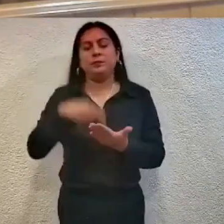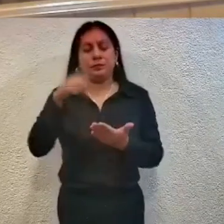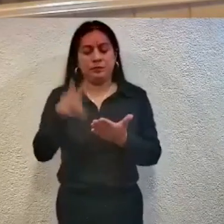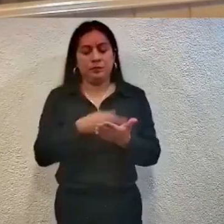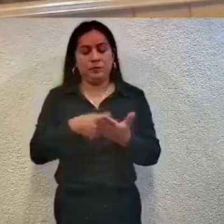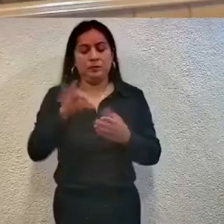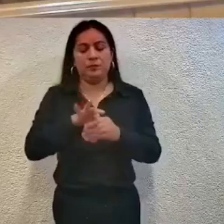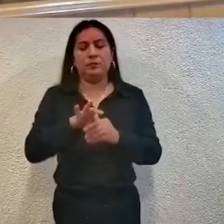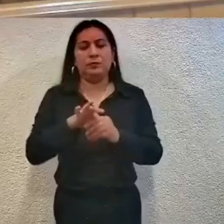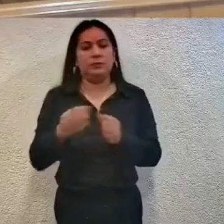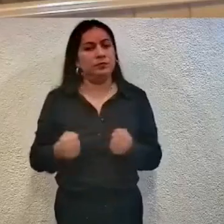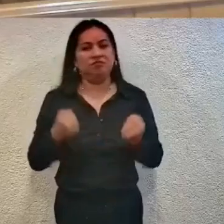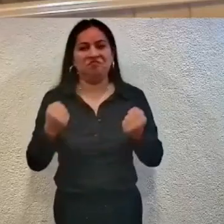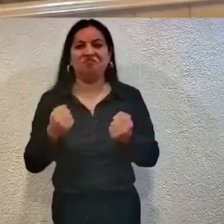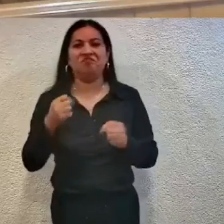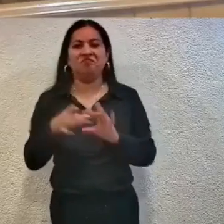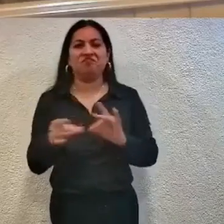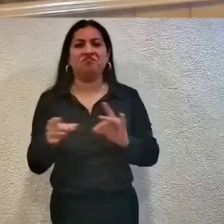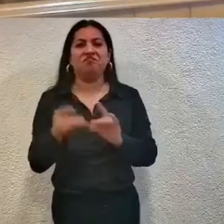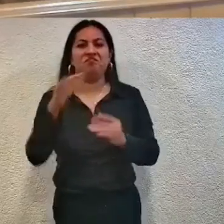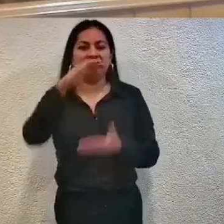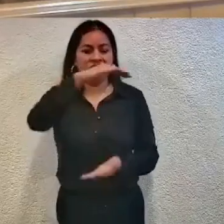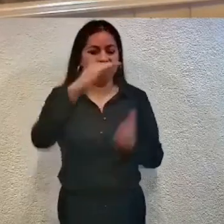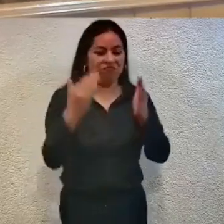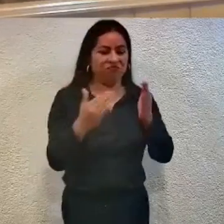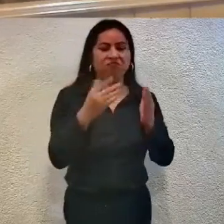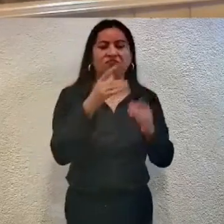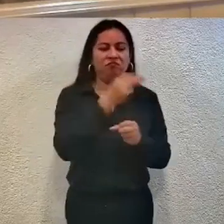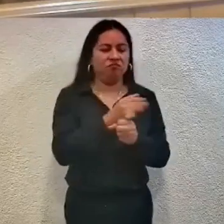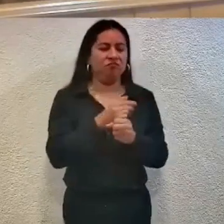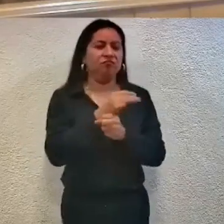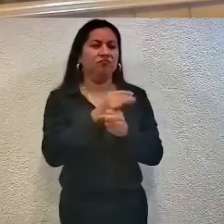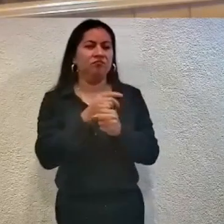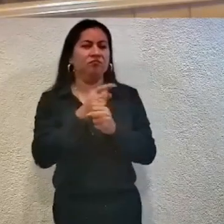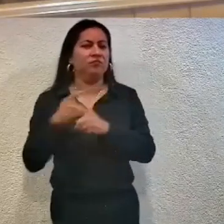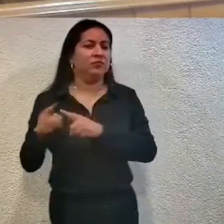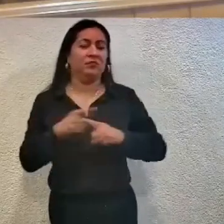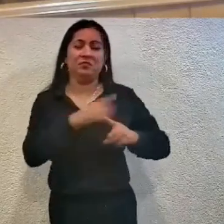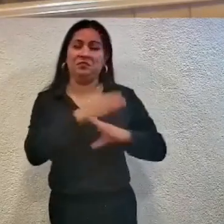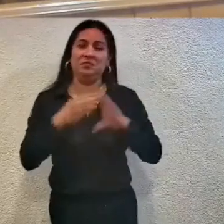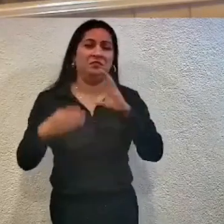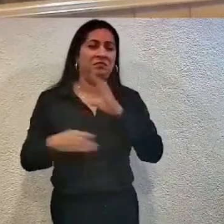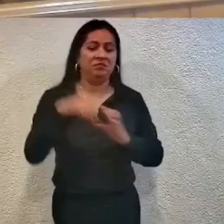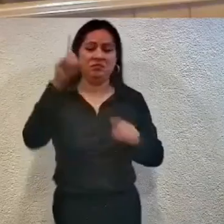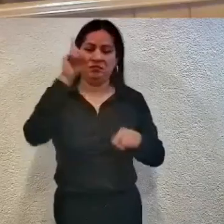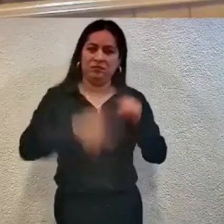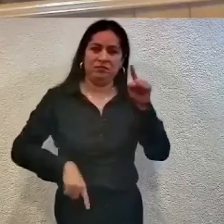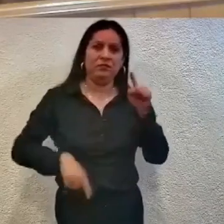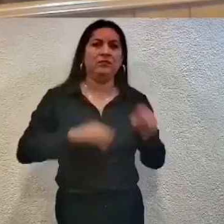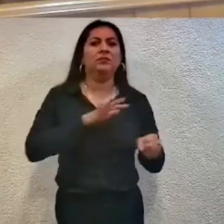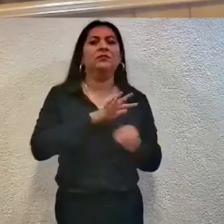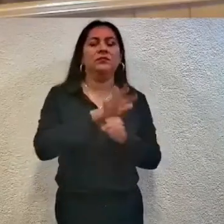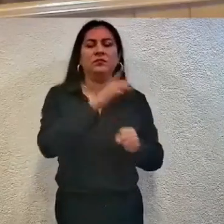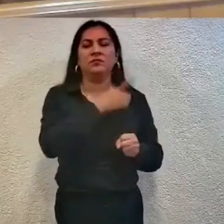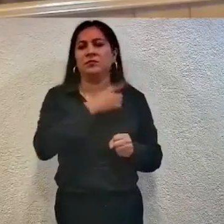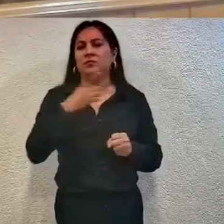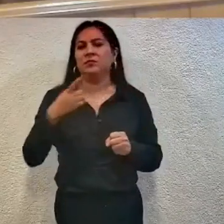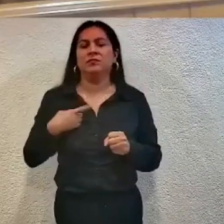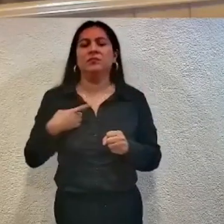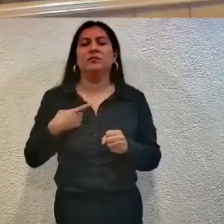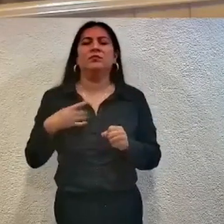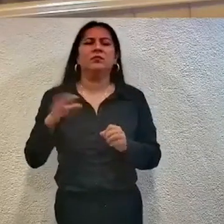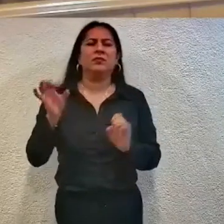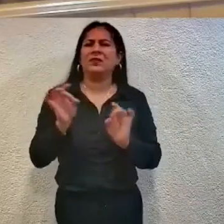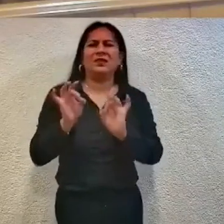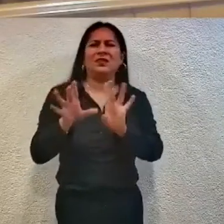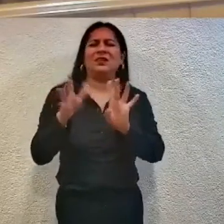No obstante, para agotar el principio de exhaustividad, se precisó que dichas casillas serían analizadas por diversas causas de nulidad, lo